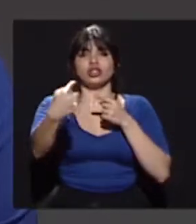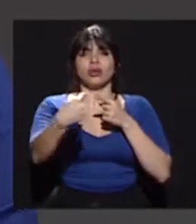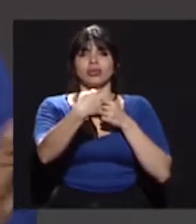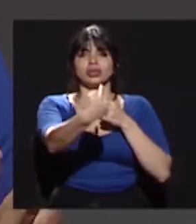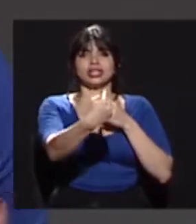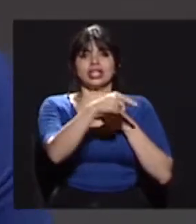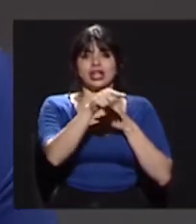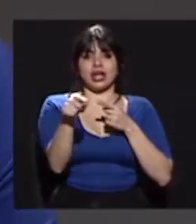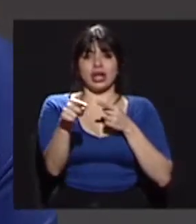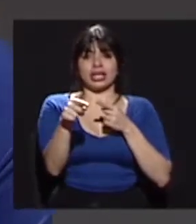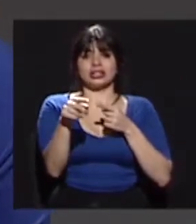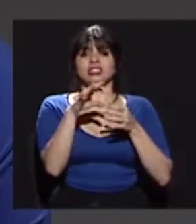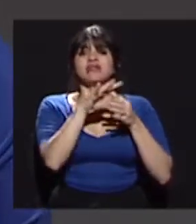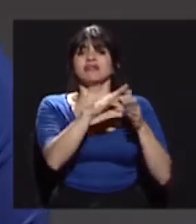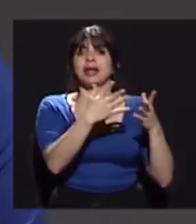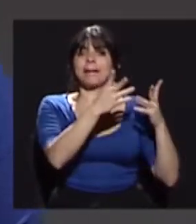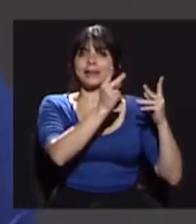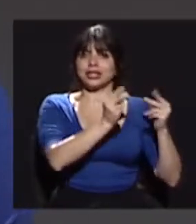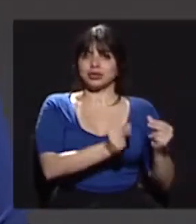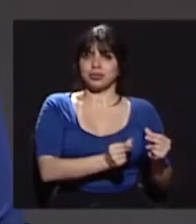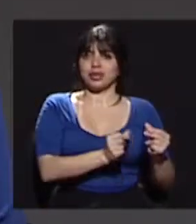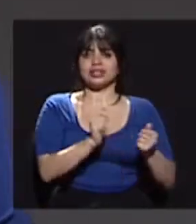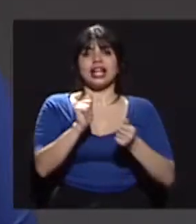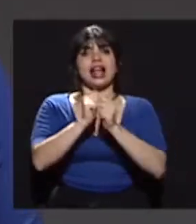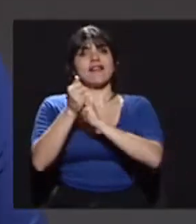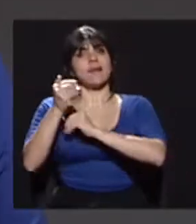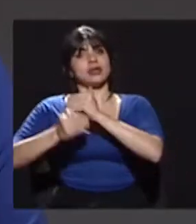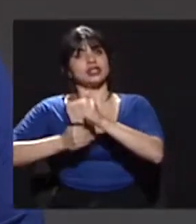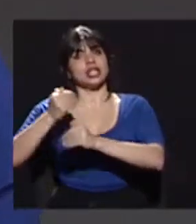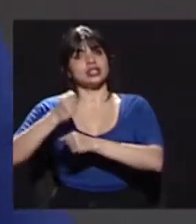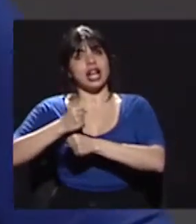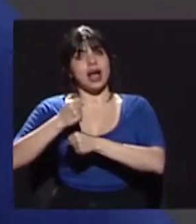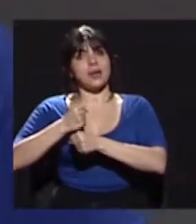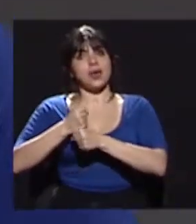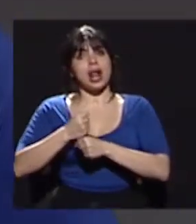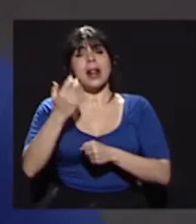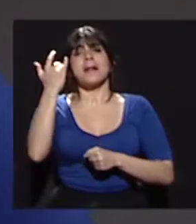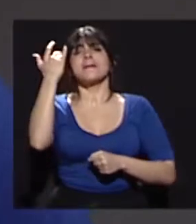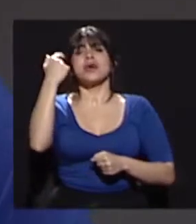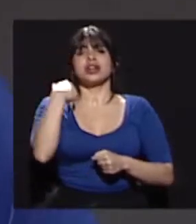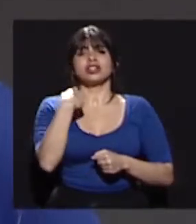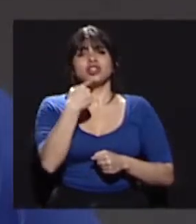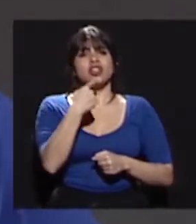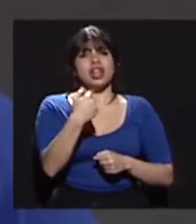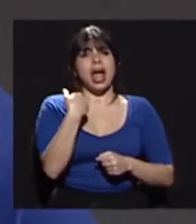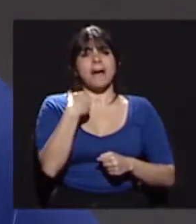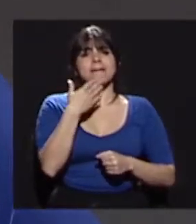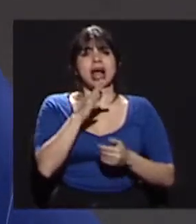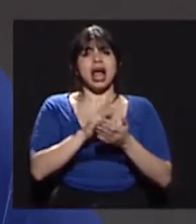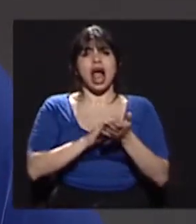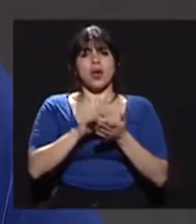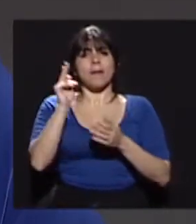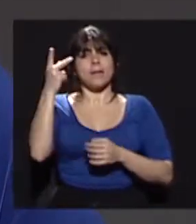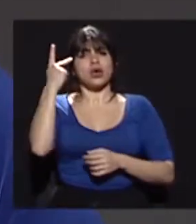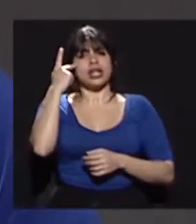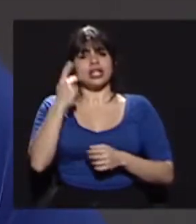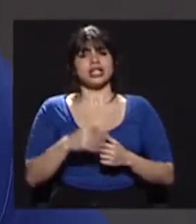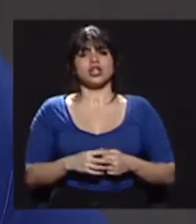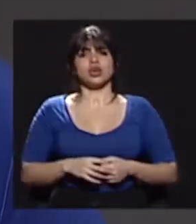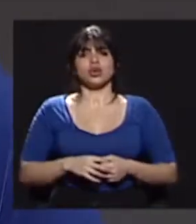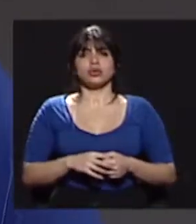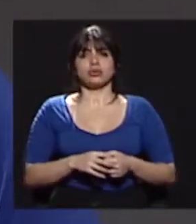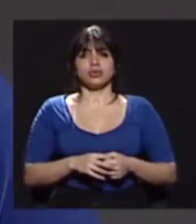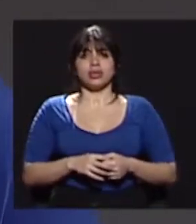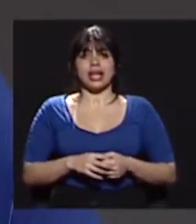tanto al presupuesto como a la reforma procesal laboral y porque le dijo que un mal cálculo político